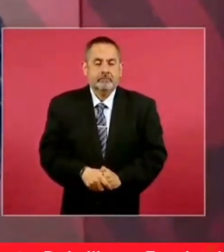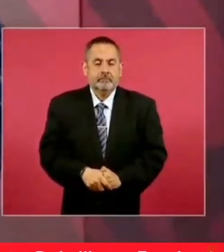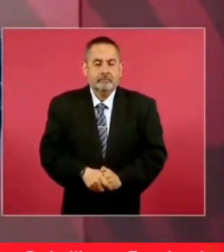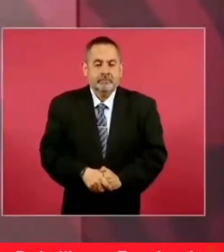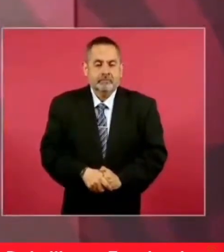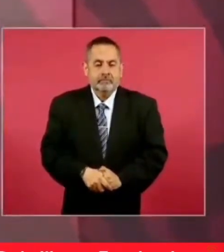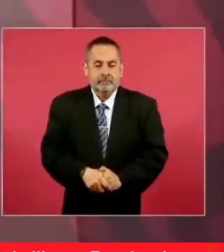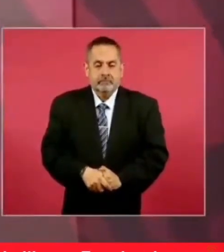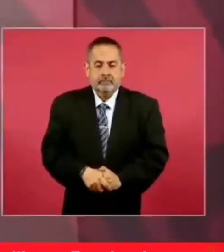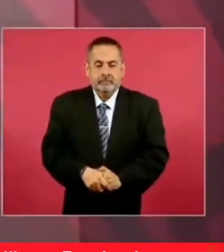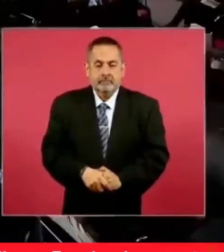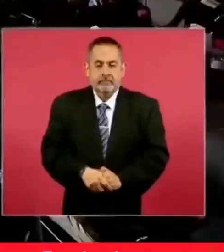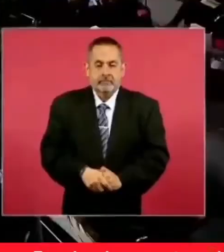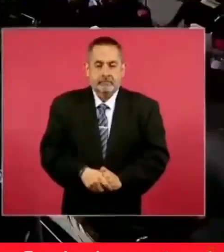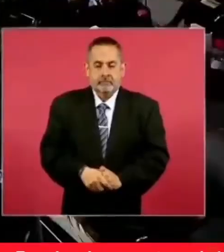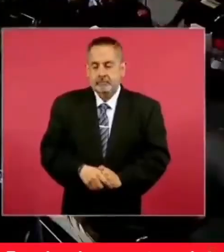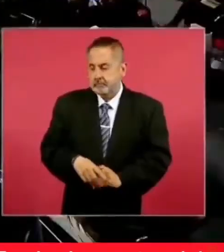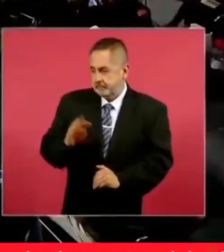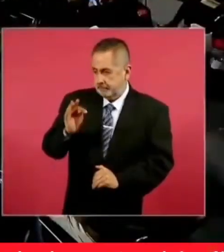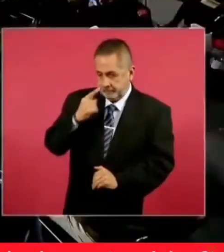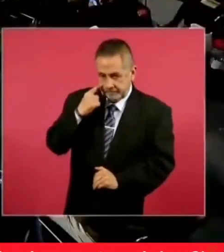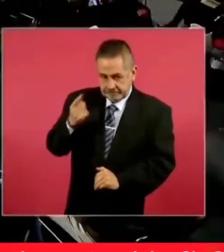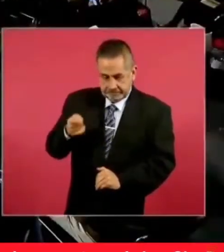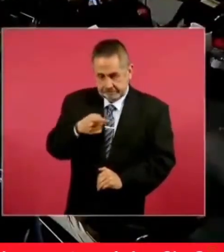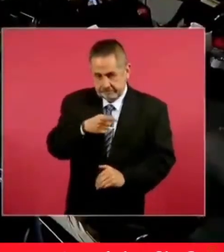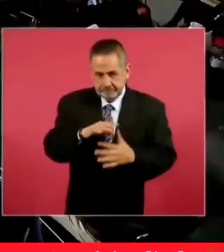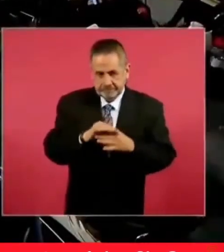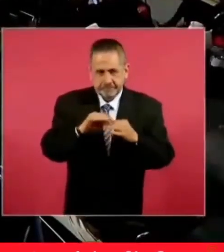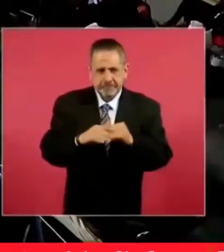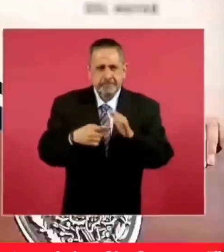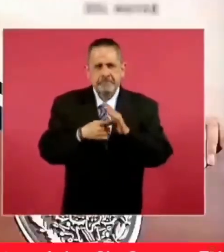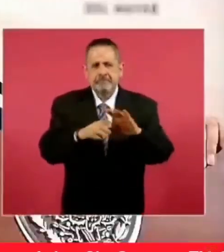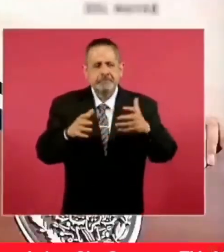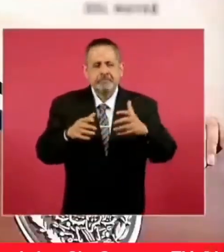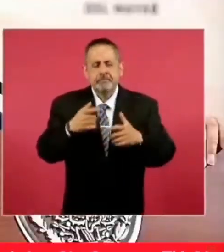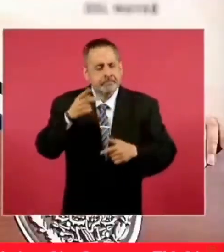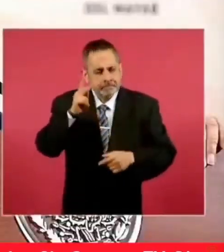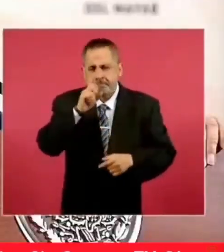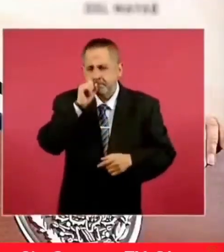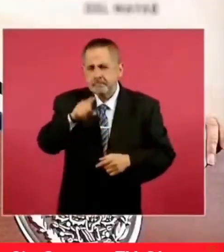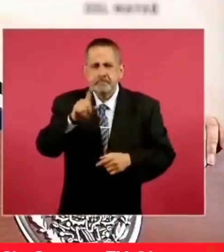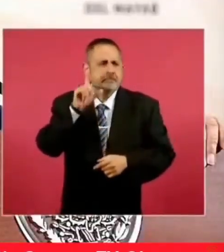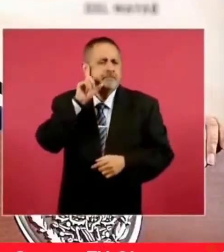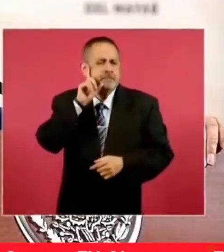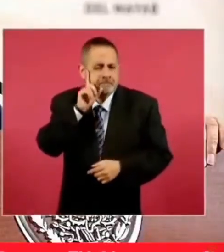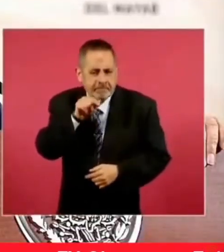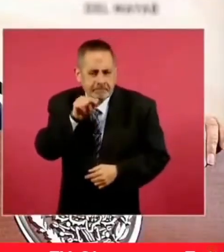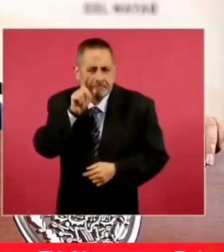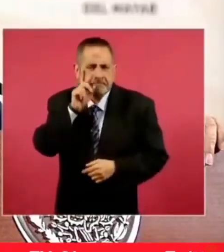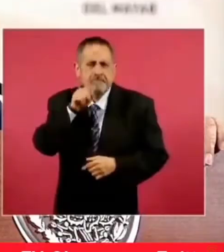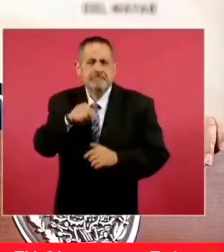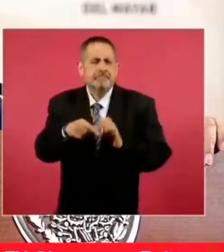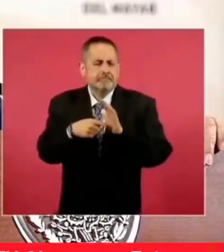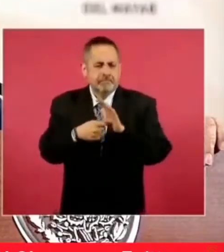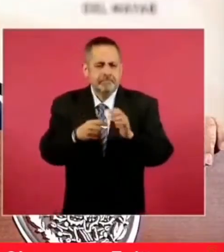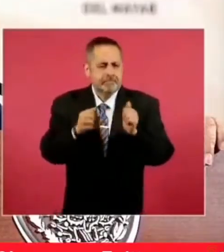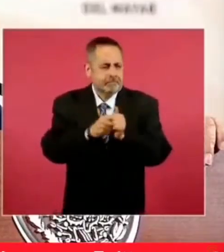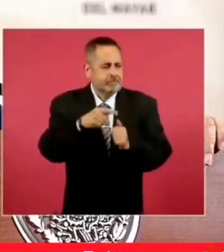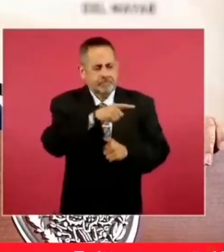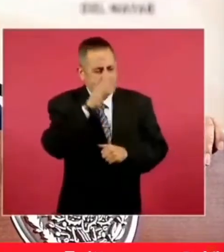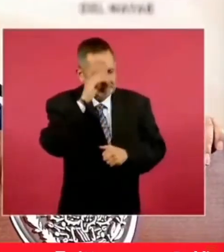Esto es por si le importa lo de seguridad, pero también mañana al señor